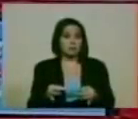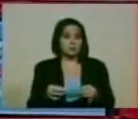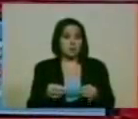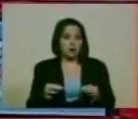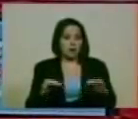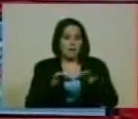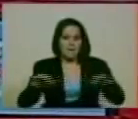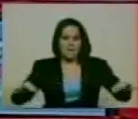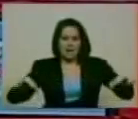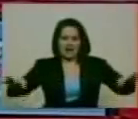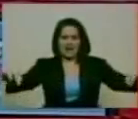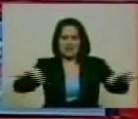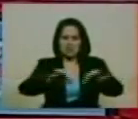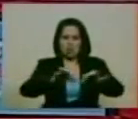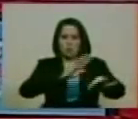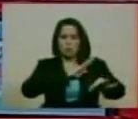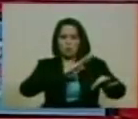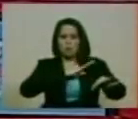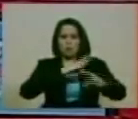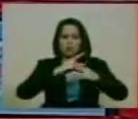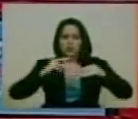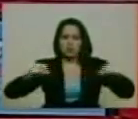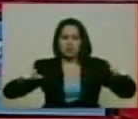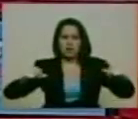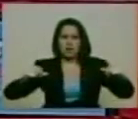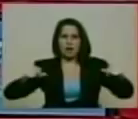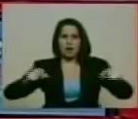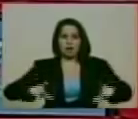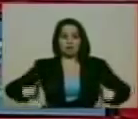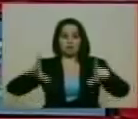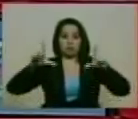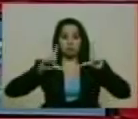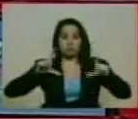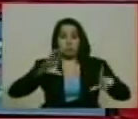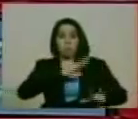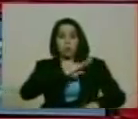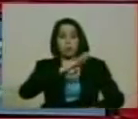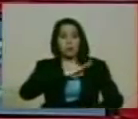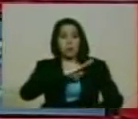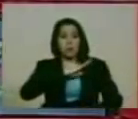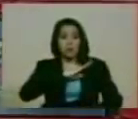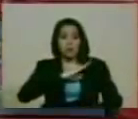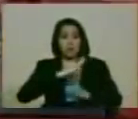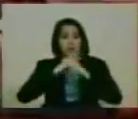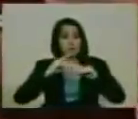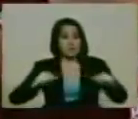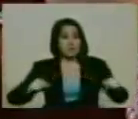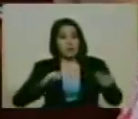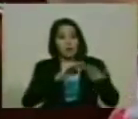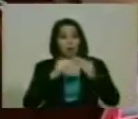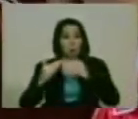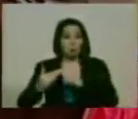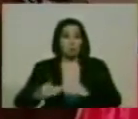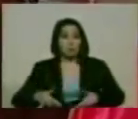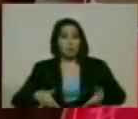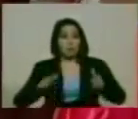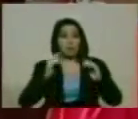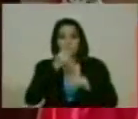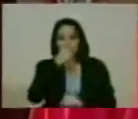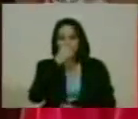territorios indígenas a través de la entrega de títulos de propiedad de tierra a sus comunidades.